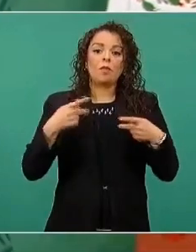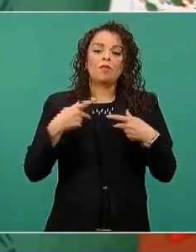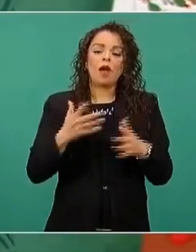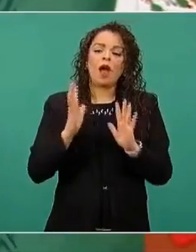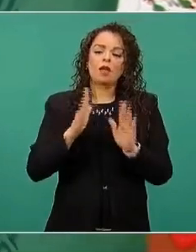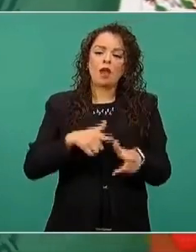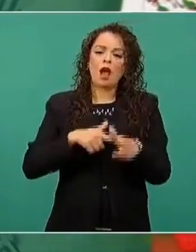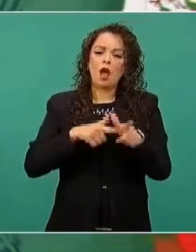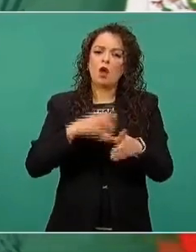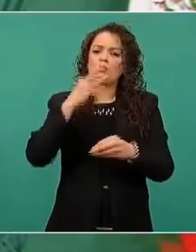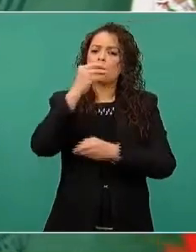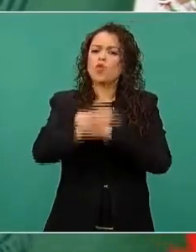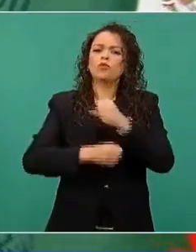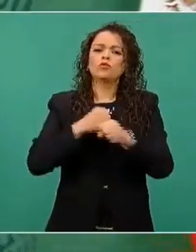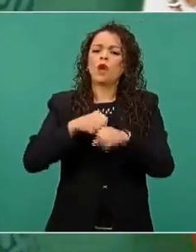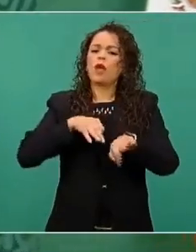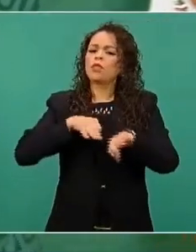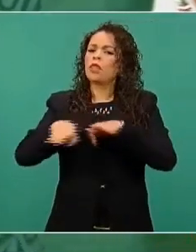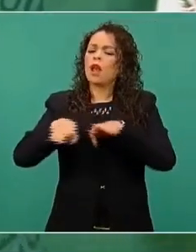porque